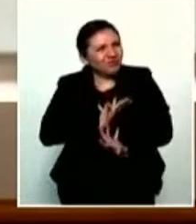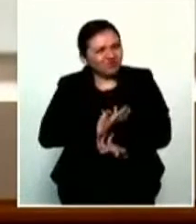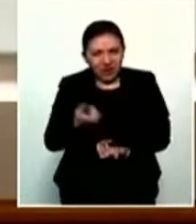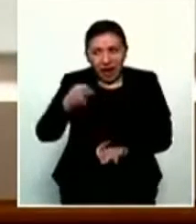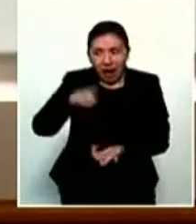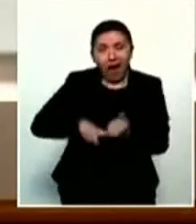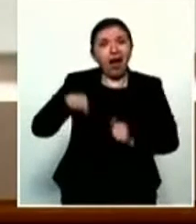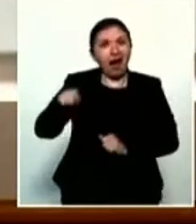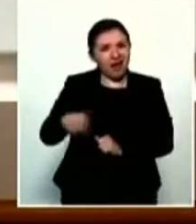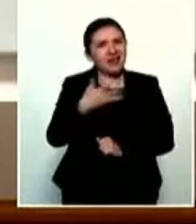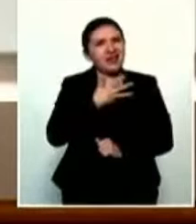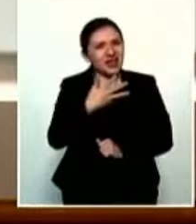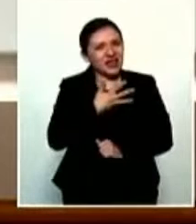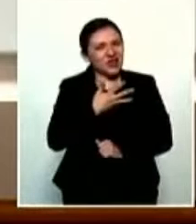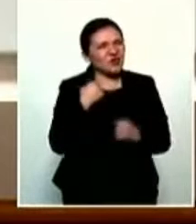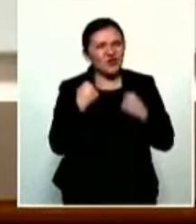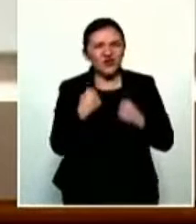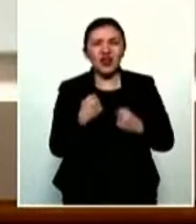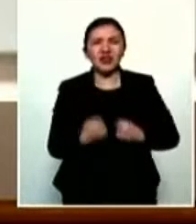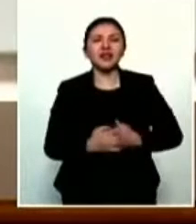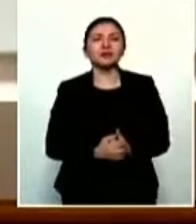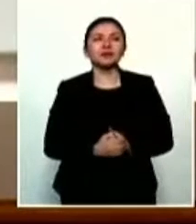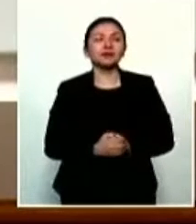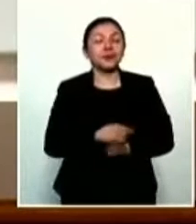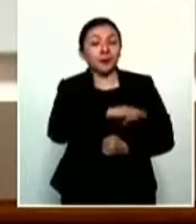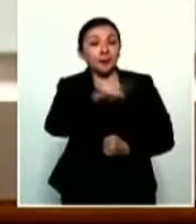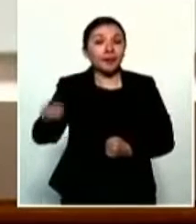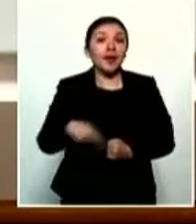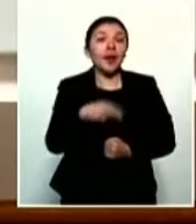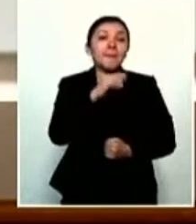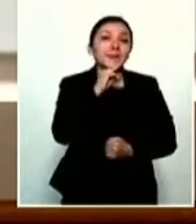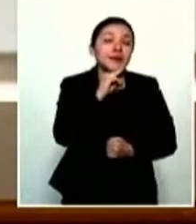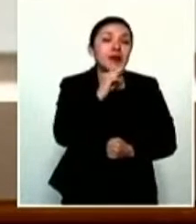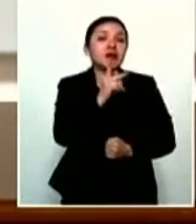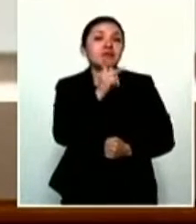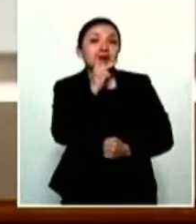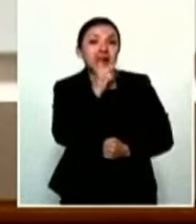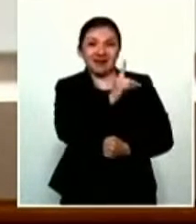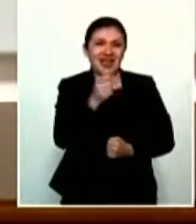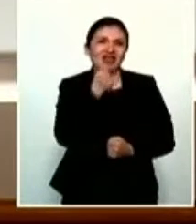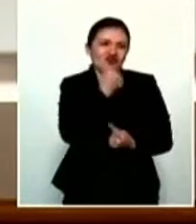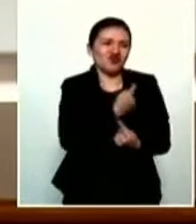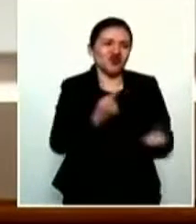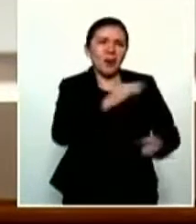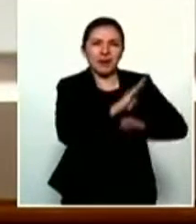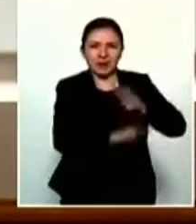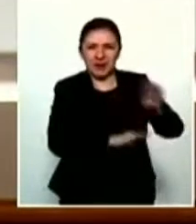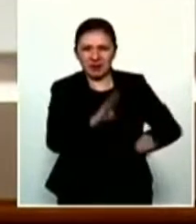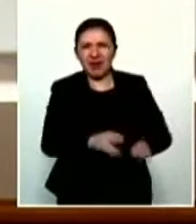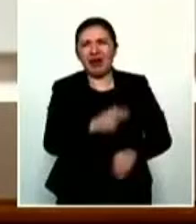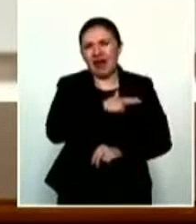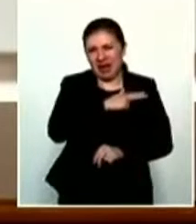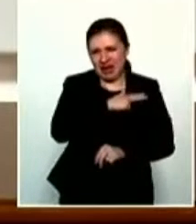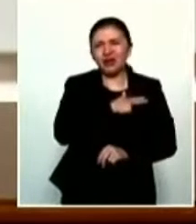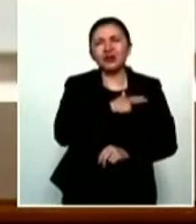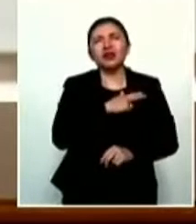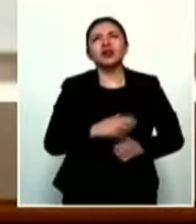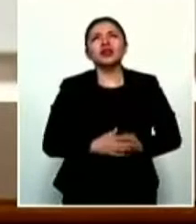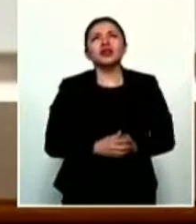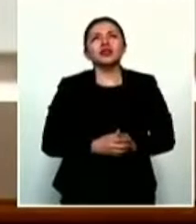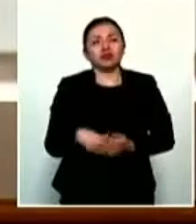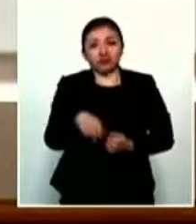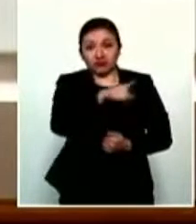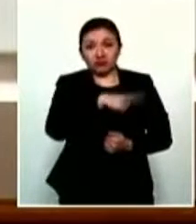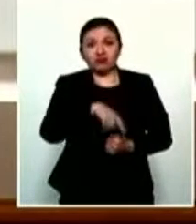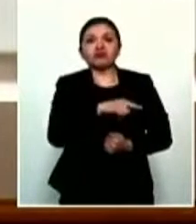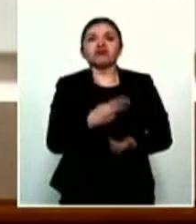percibiendo ahí. Las mamás y los papás de los niños fallecidos y lesionados se